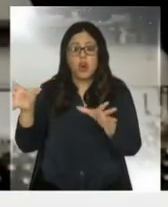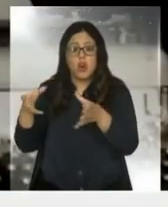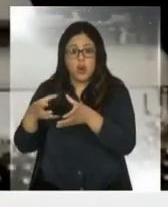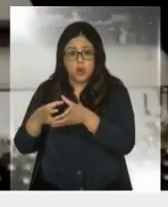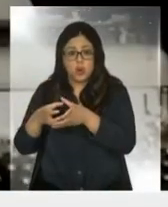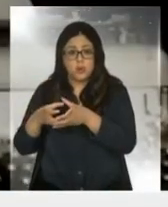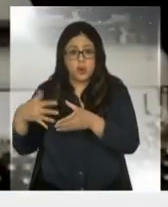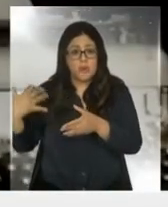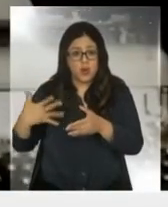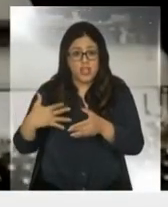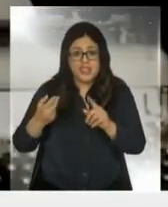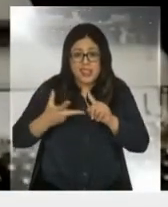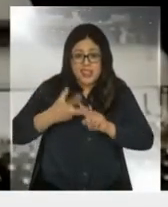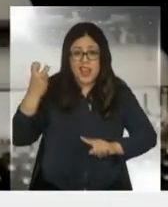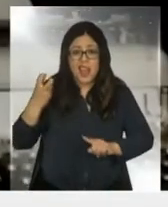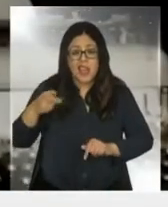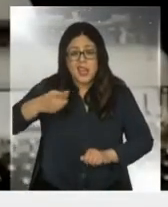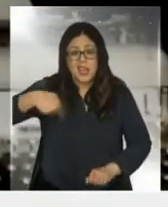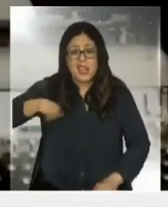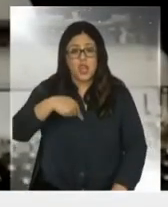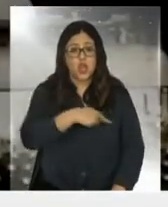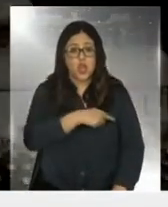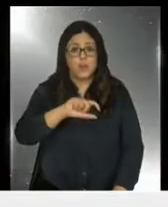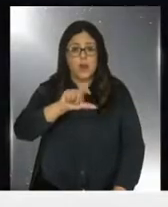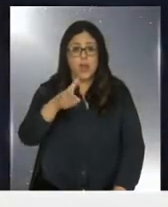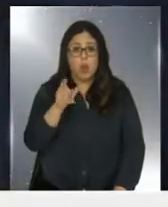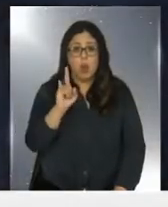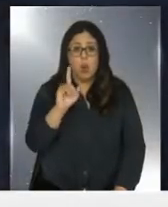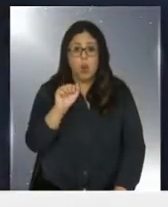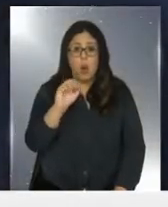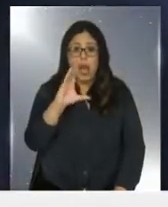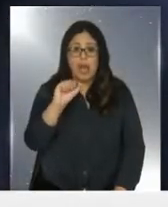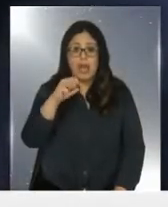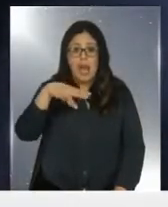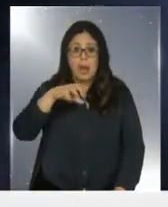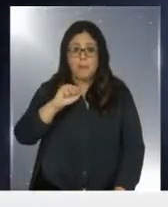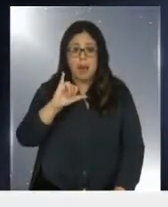de hackers que se hace llamar Guacamaya.